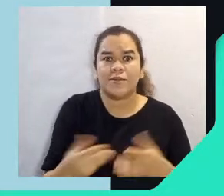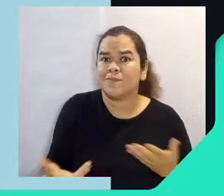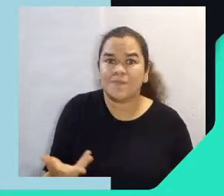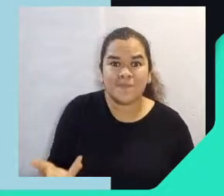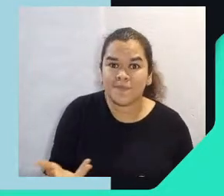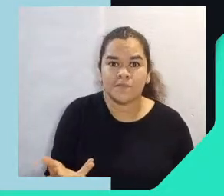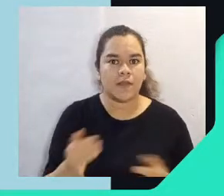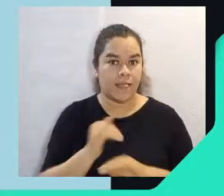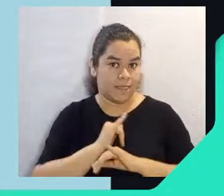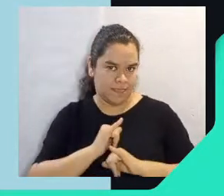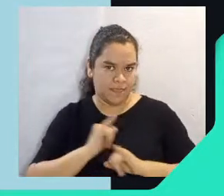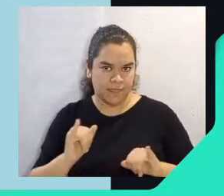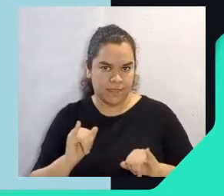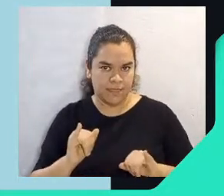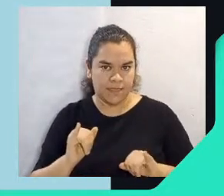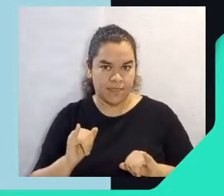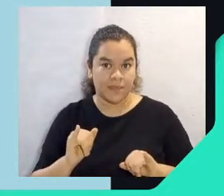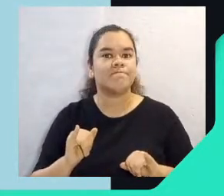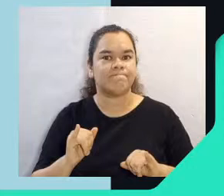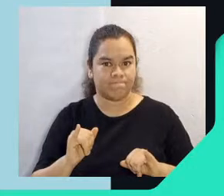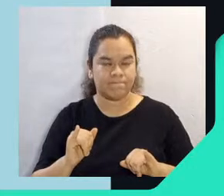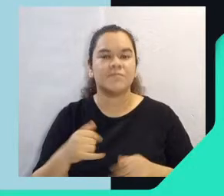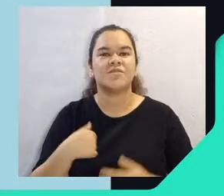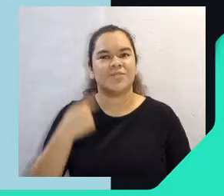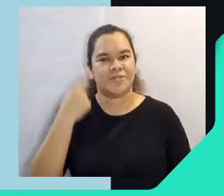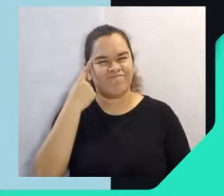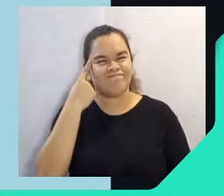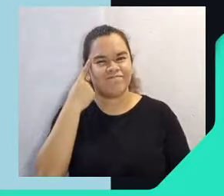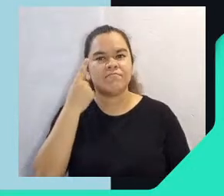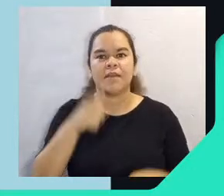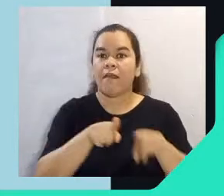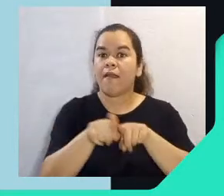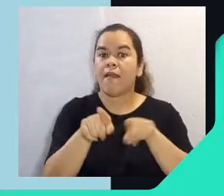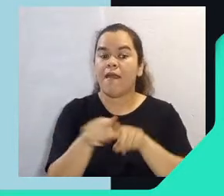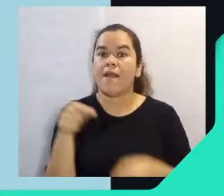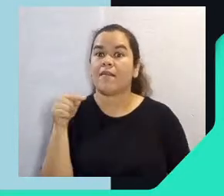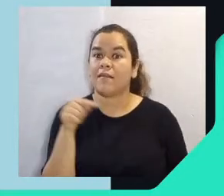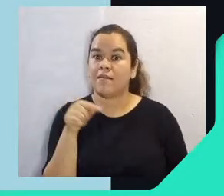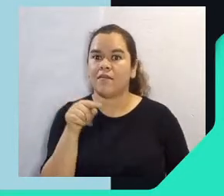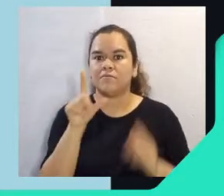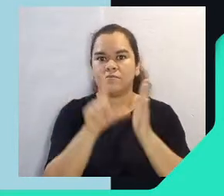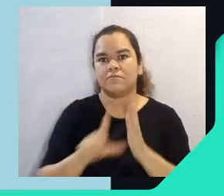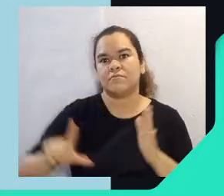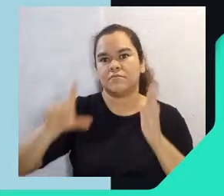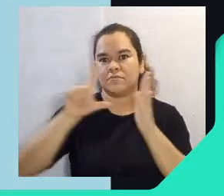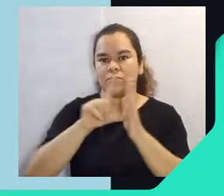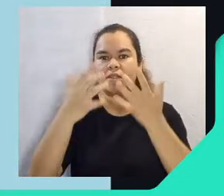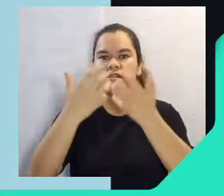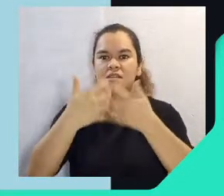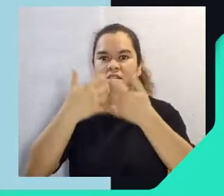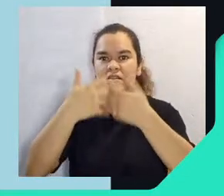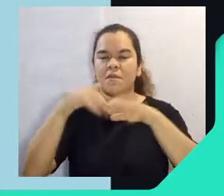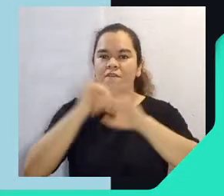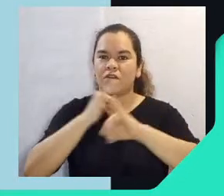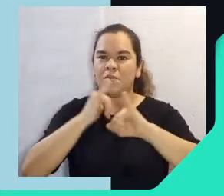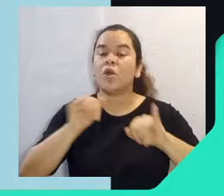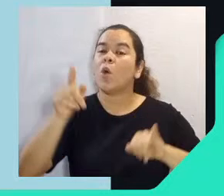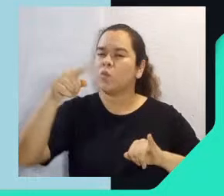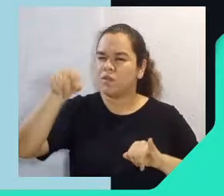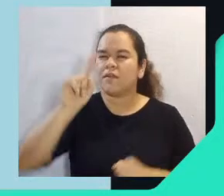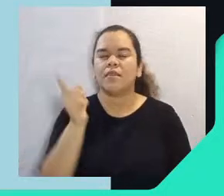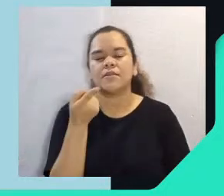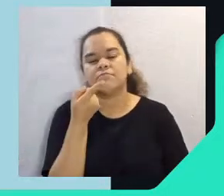tecnologías, me parece que la licenciatura en Sistemas de Información puede llegar